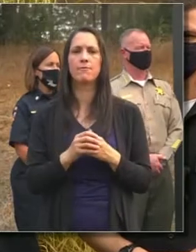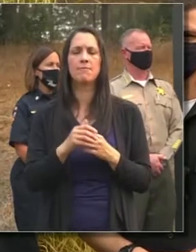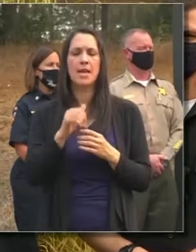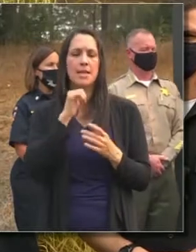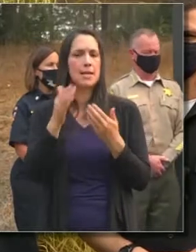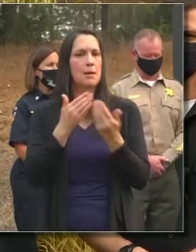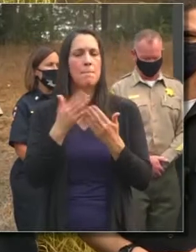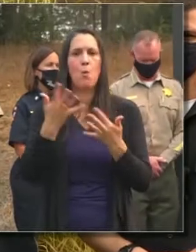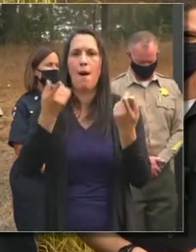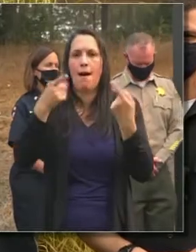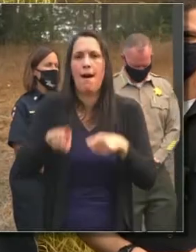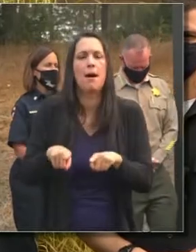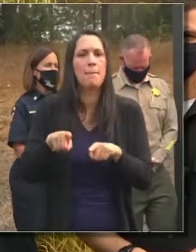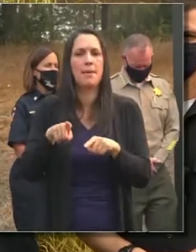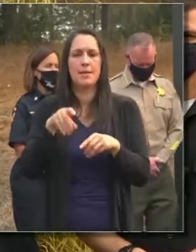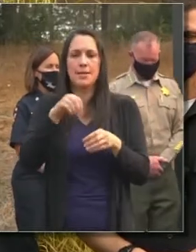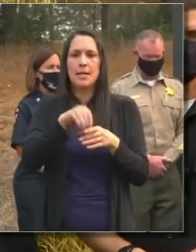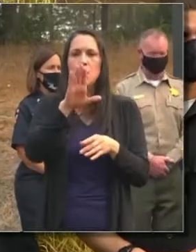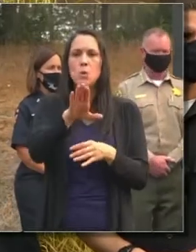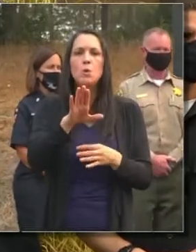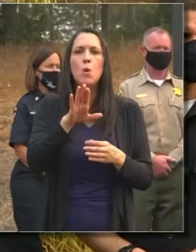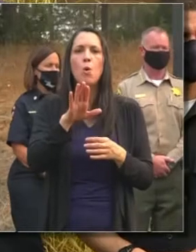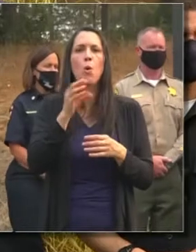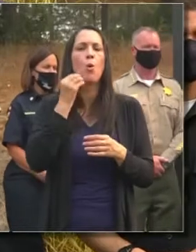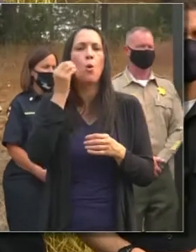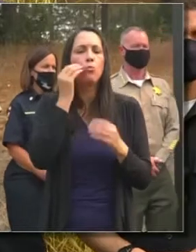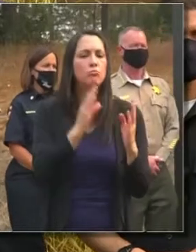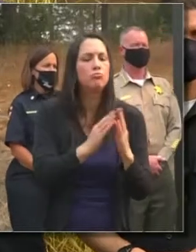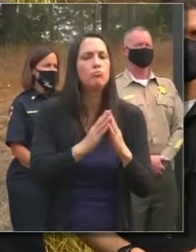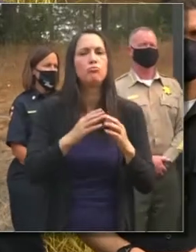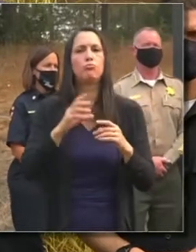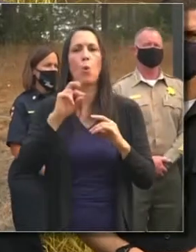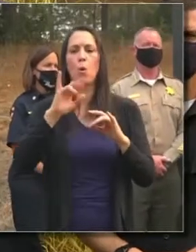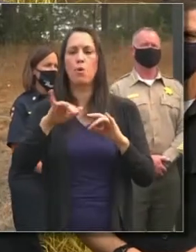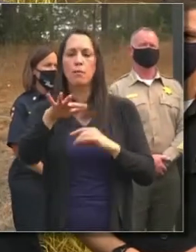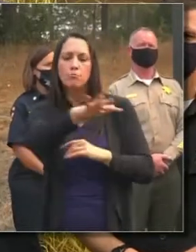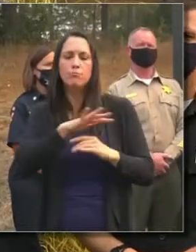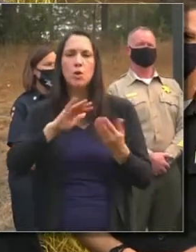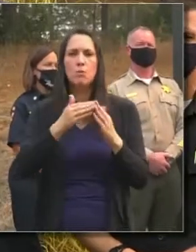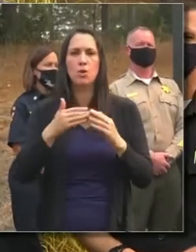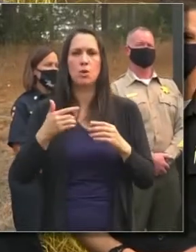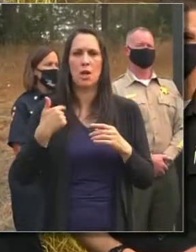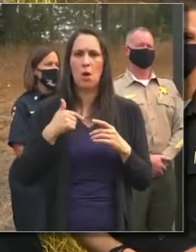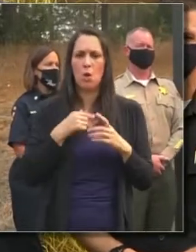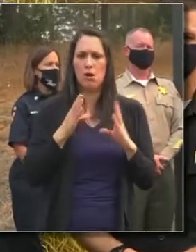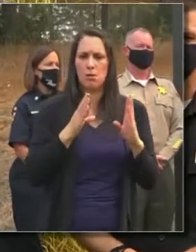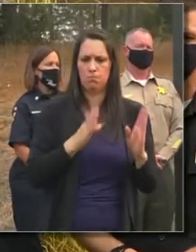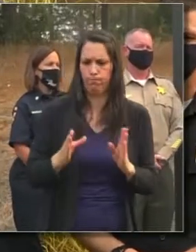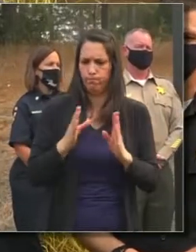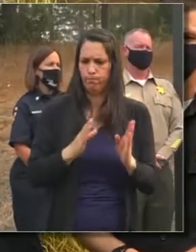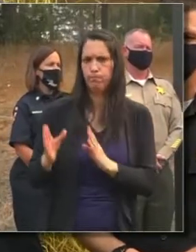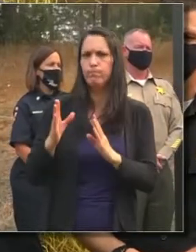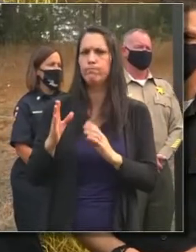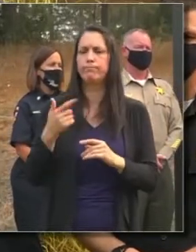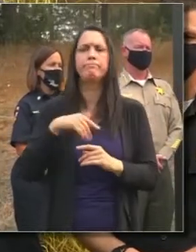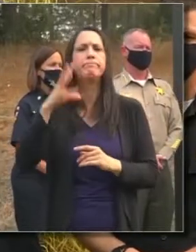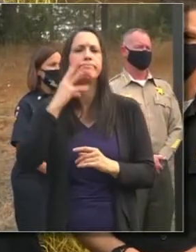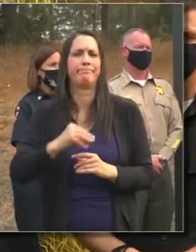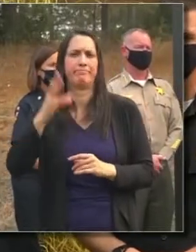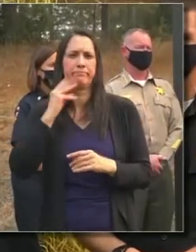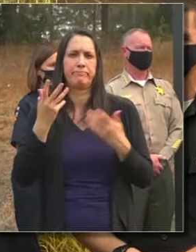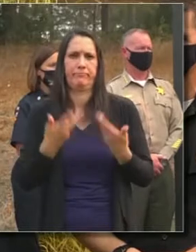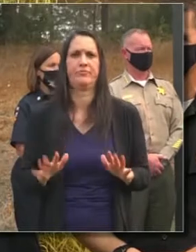o que se está desarrollando en su comunidad estamos muy bien organizados aquí y tenemos